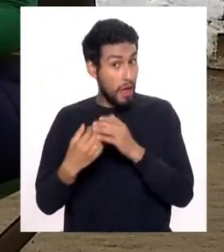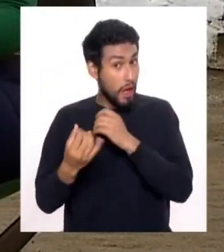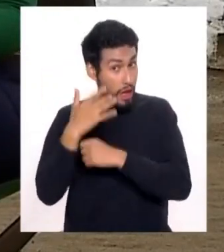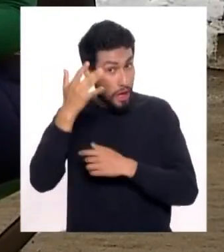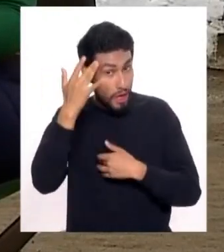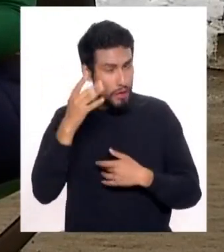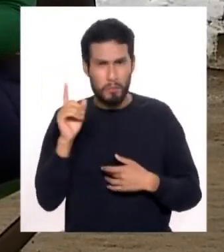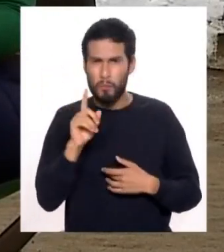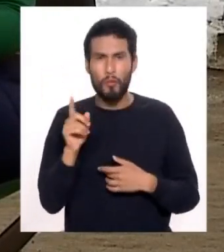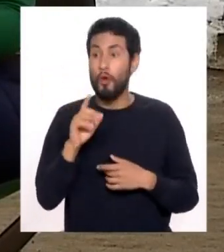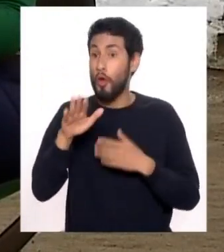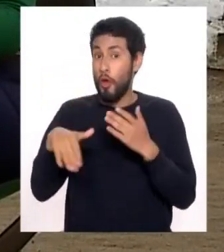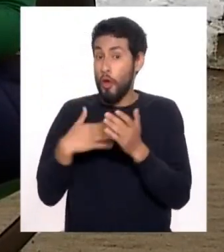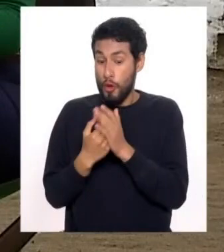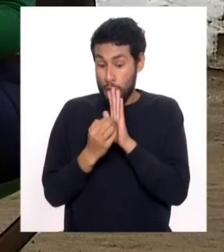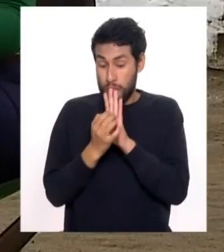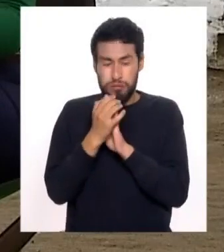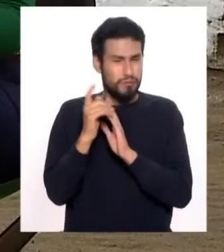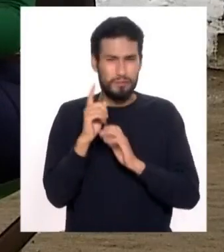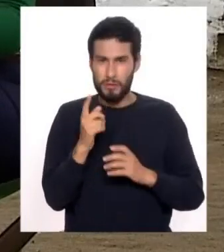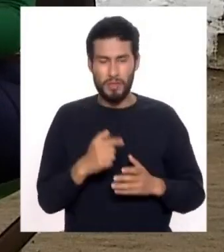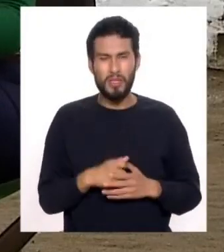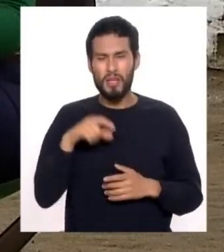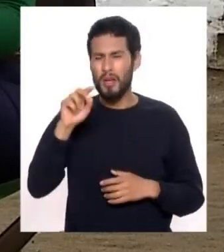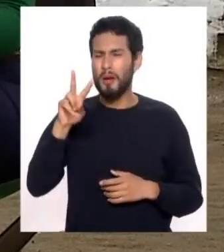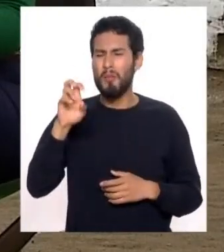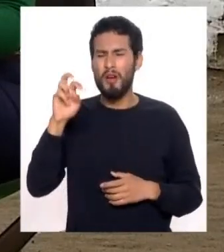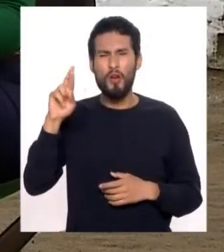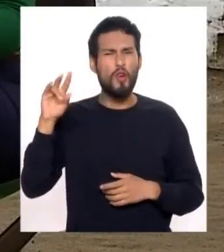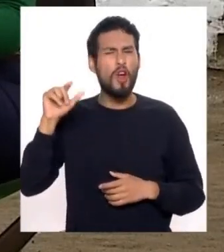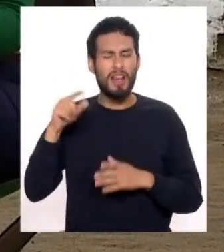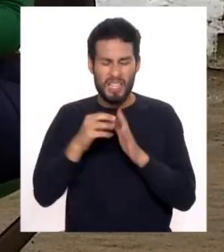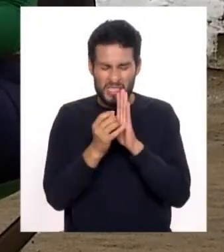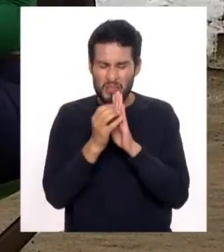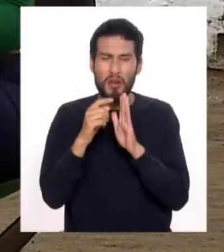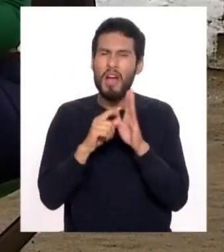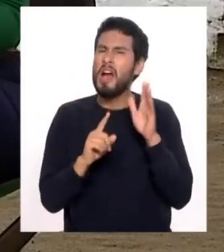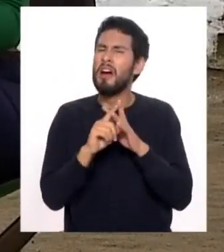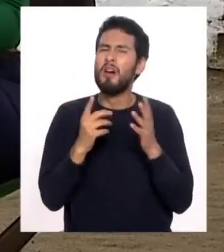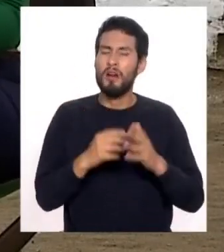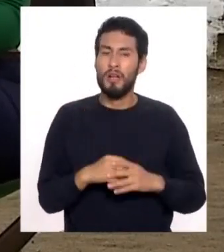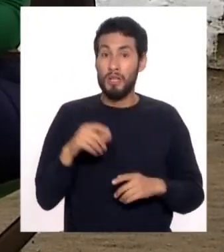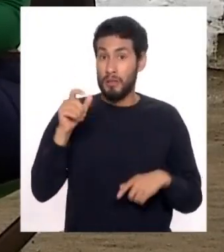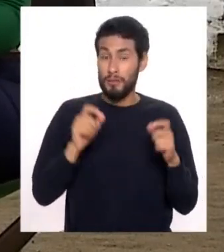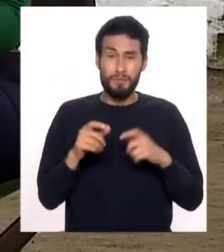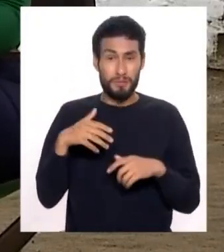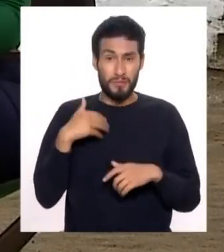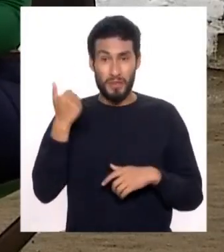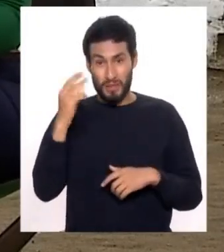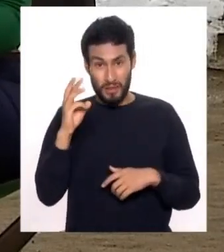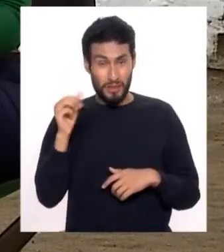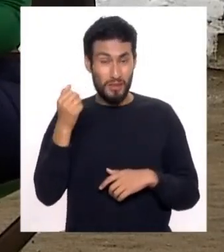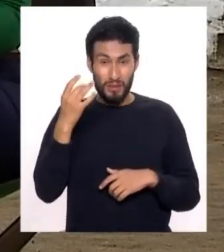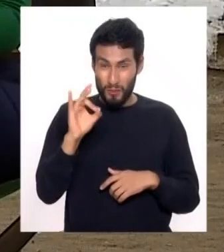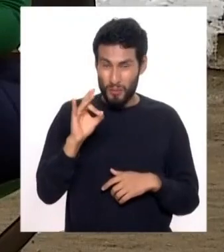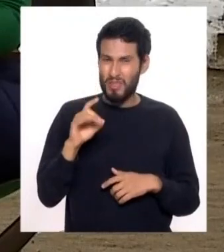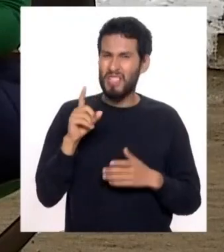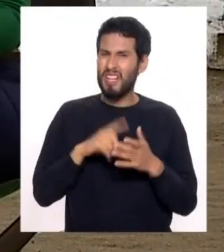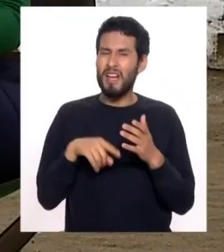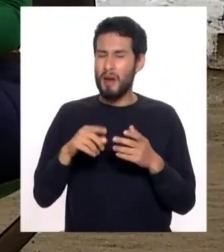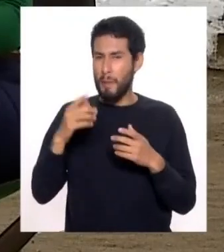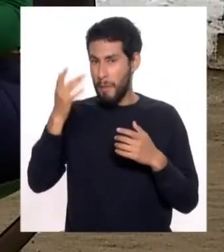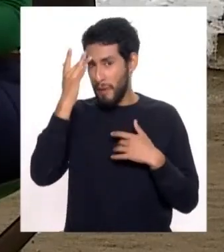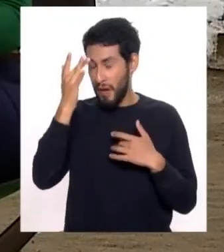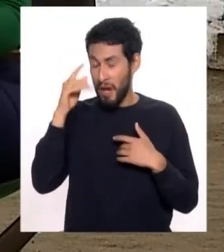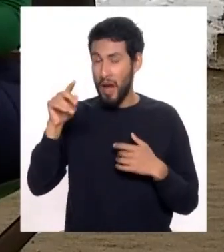hacen la verruguita. La verruguita aparece casualmente en aquellos pacientes que no tienen este 16 y 18, que son los temidos virus